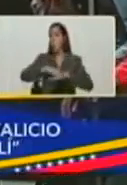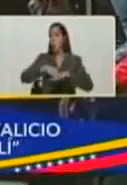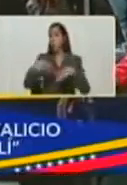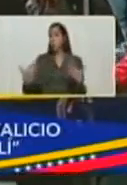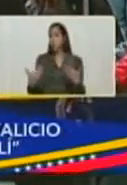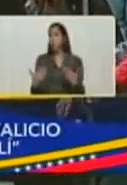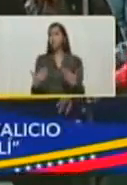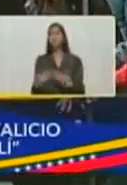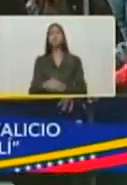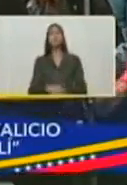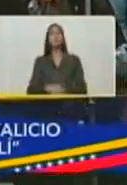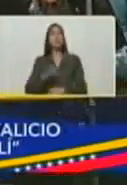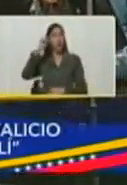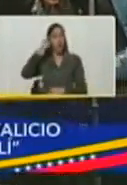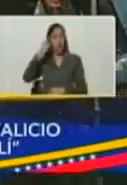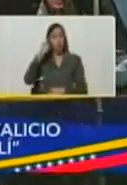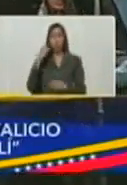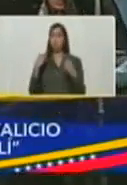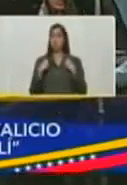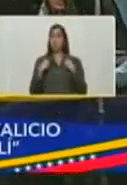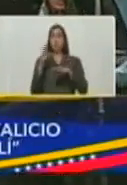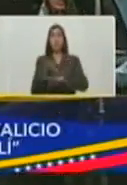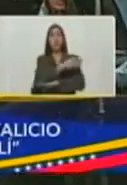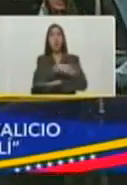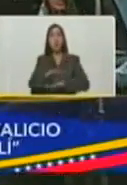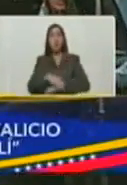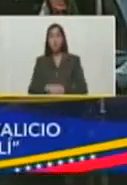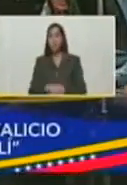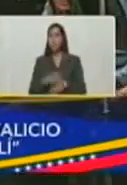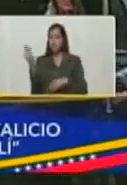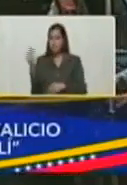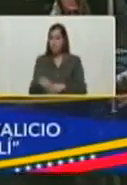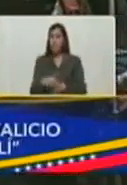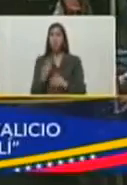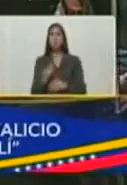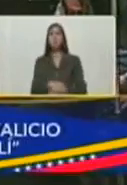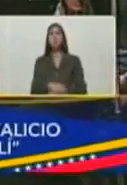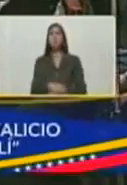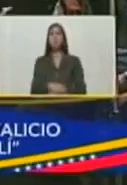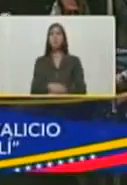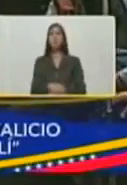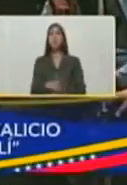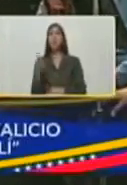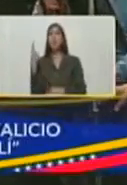sigue viva hoy más que nunca. Hemos tenido,